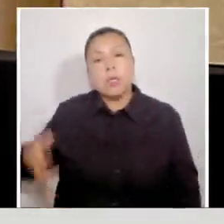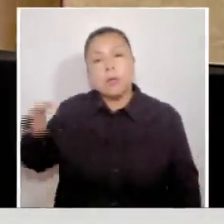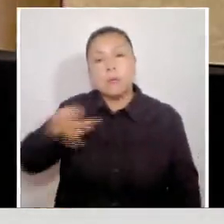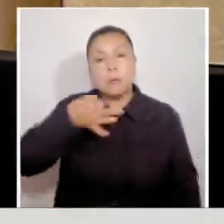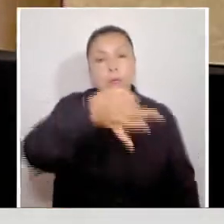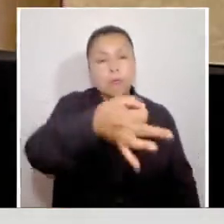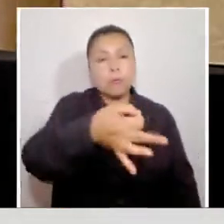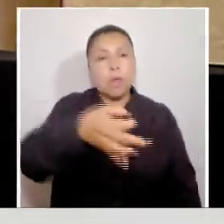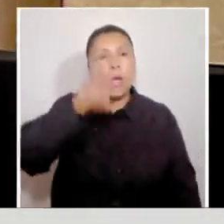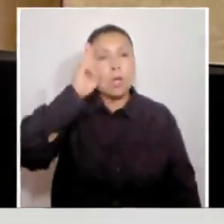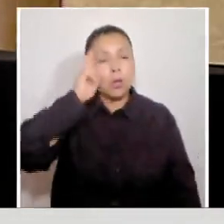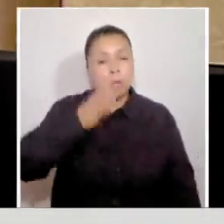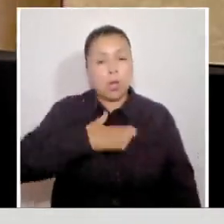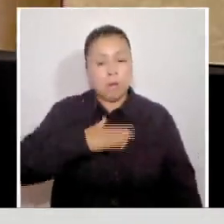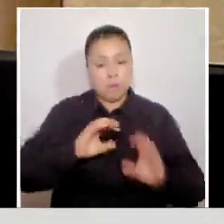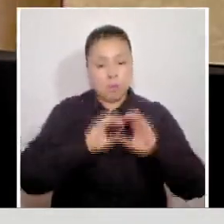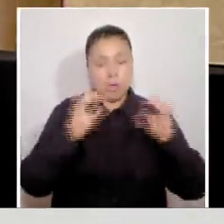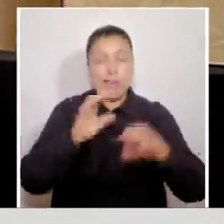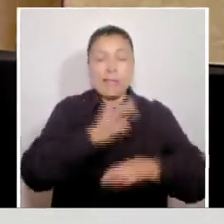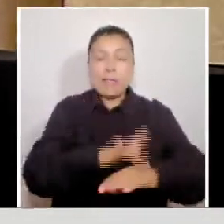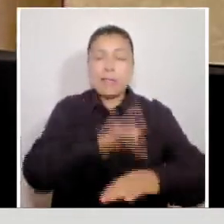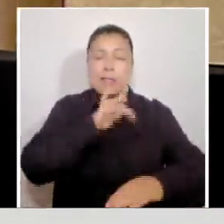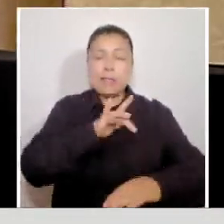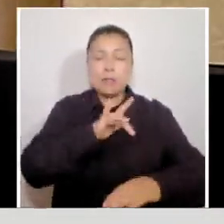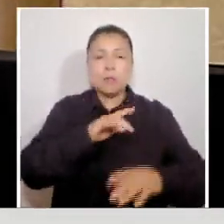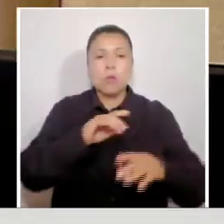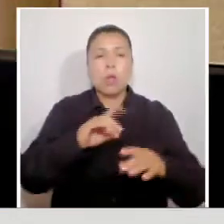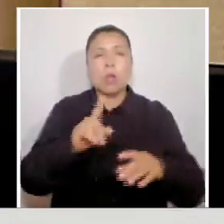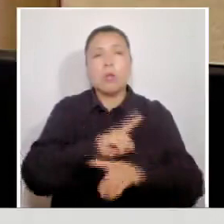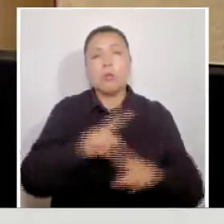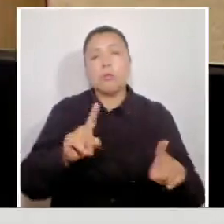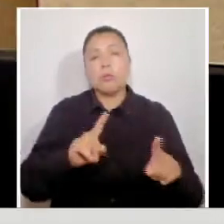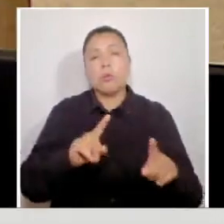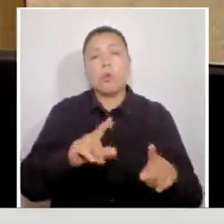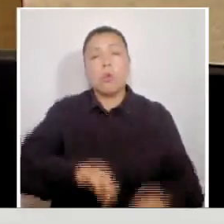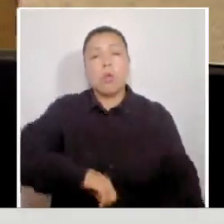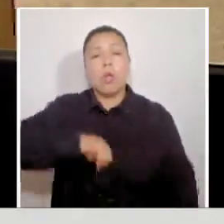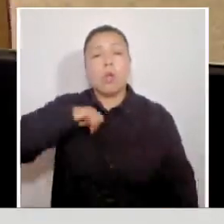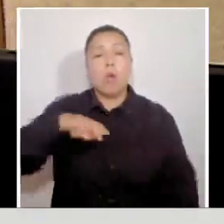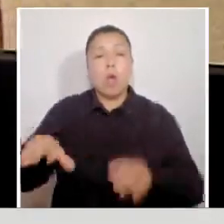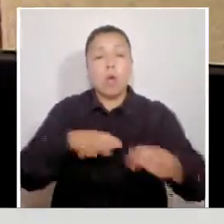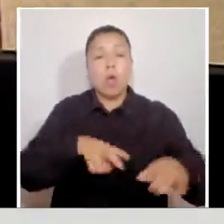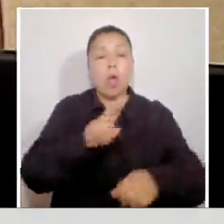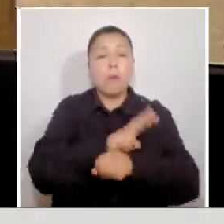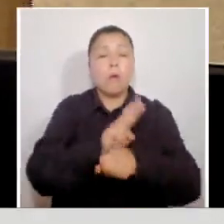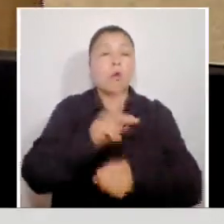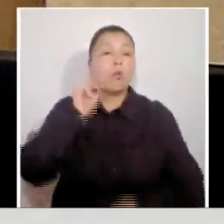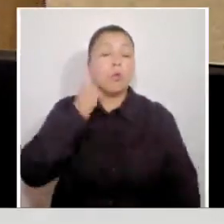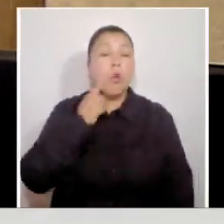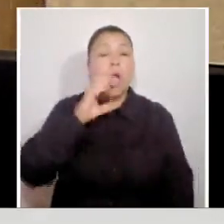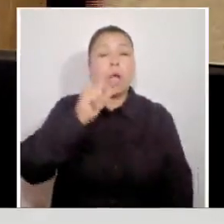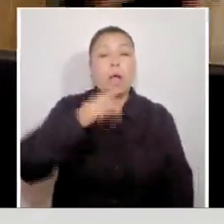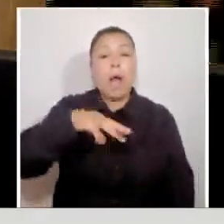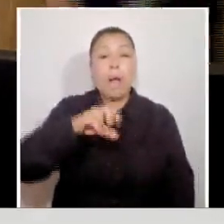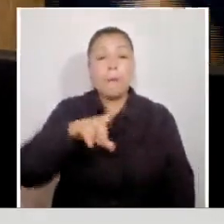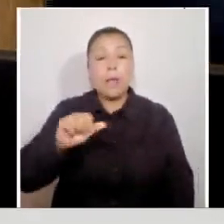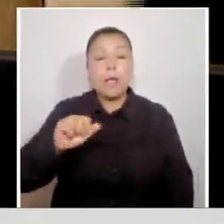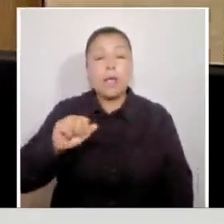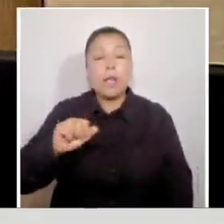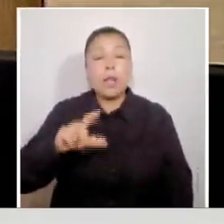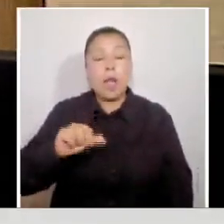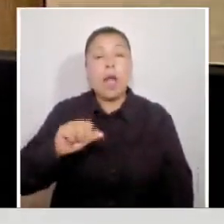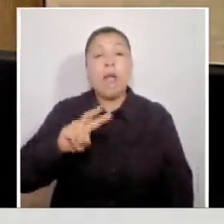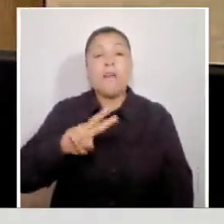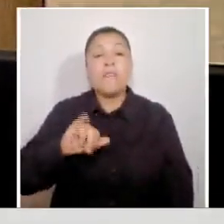este hemiciclo el sensible e inconcluso caso de la joven activista y profesora sorda Camila vill vicencio quien fue